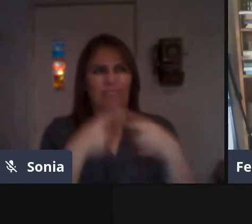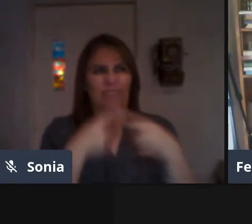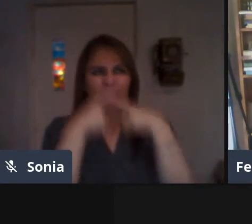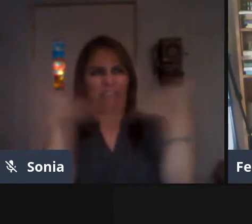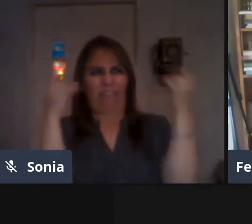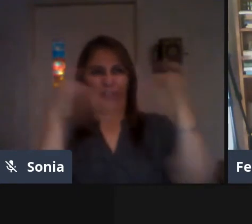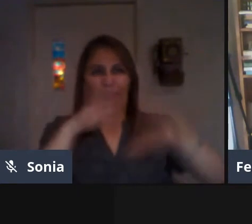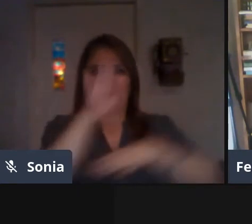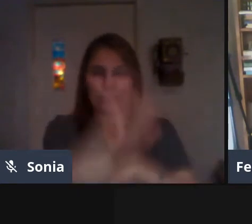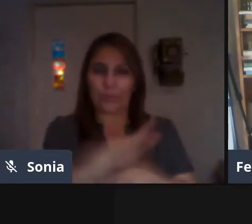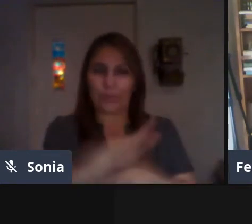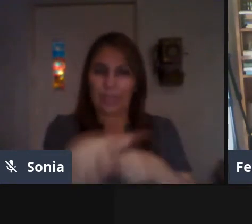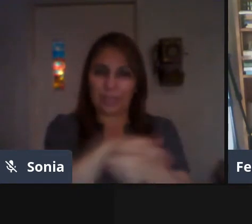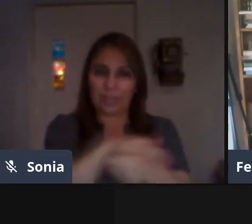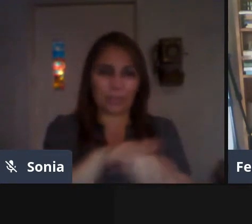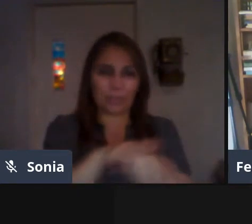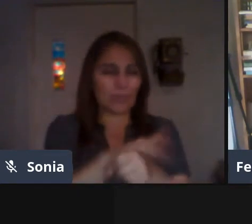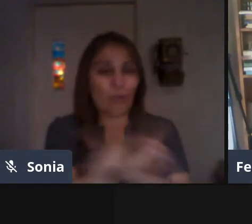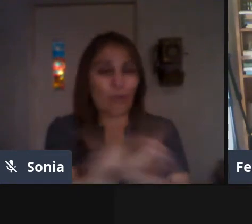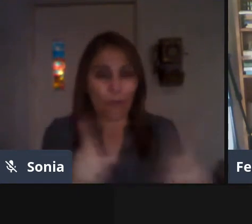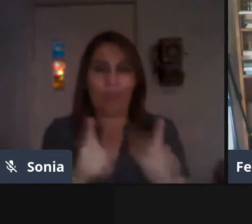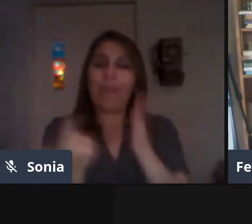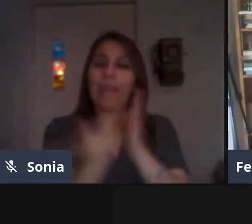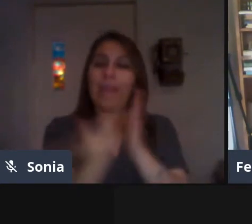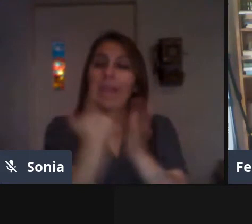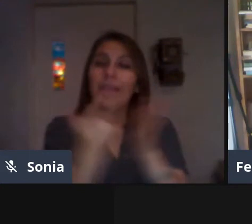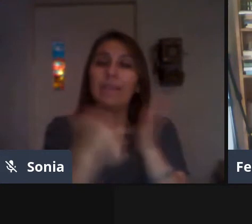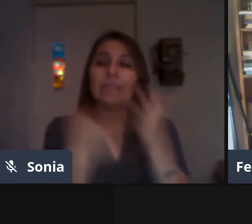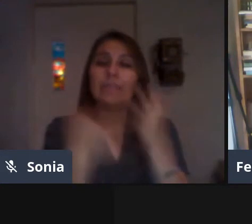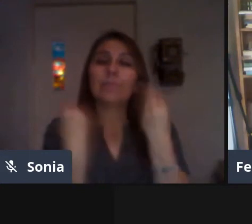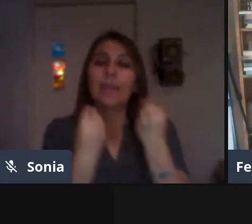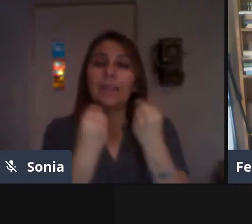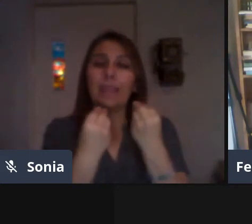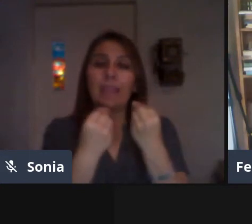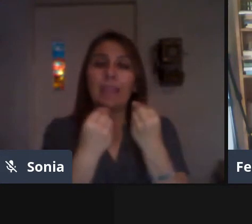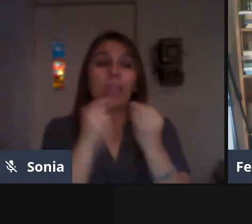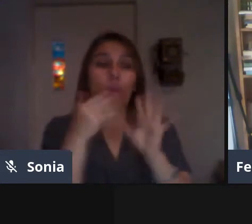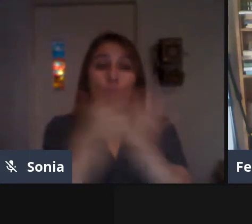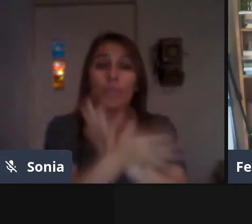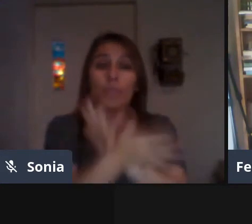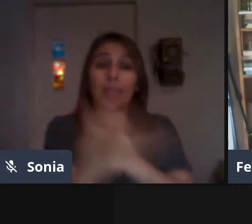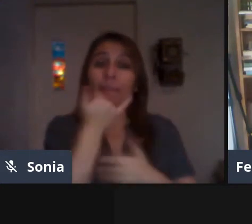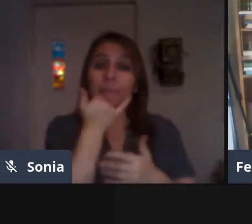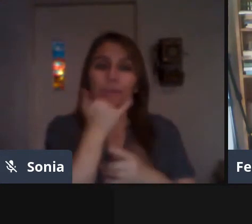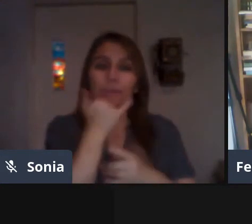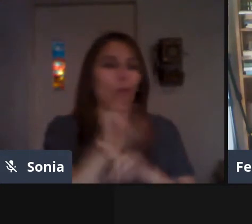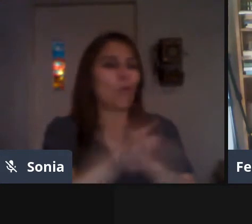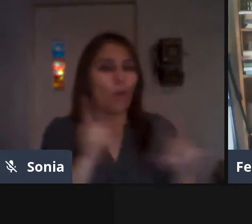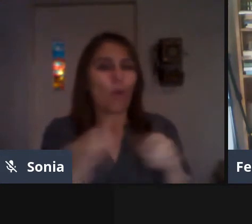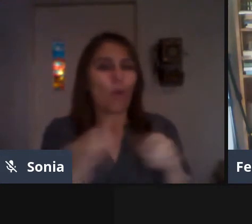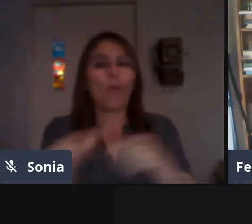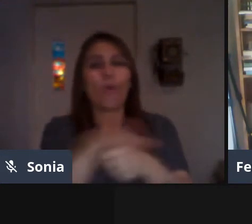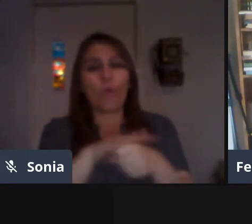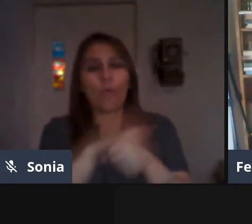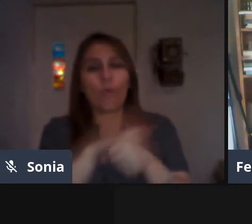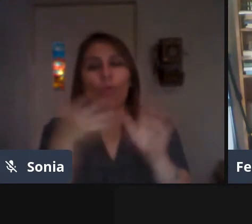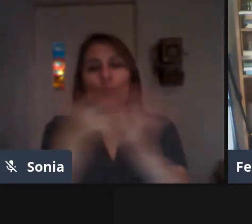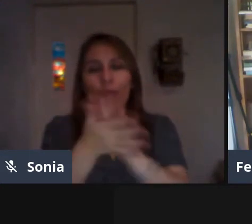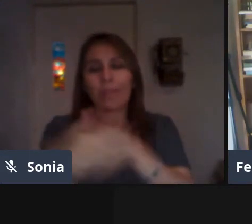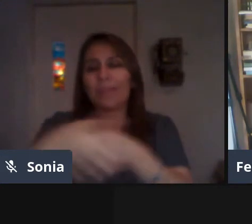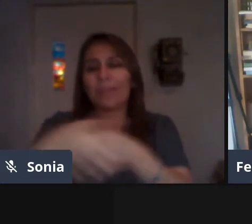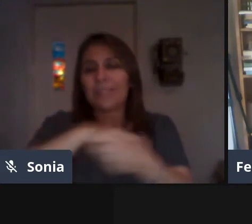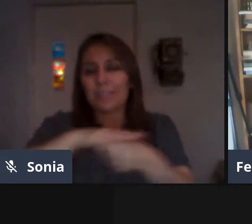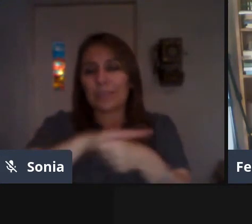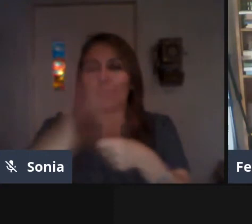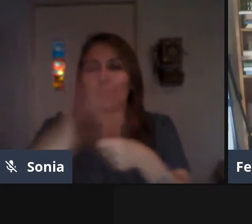de esta mujer incluso desde el sentir de esas otras voces no porque lo que les digo muchas veces alguien escribe sobre